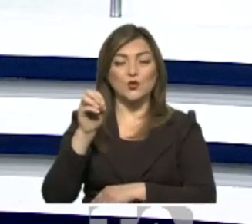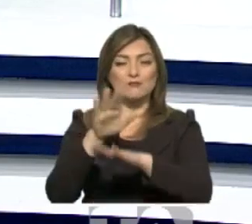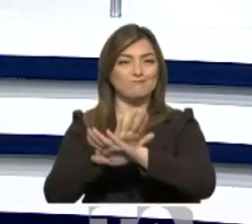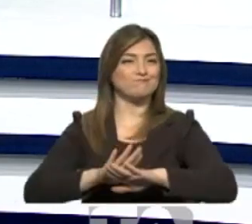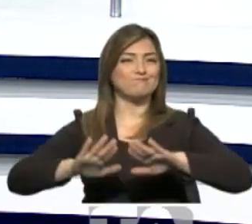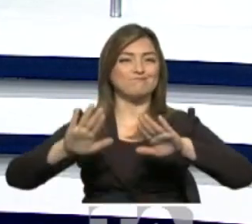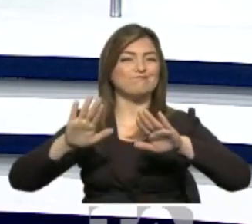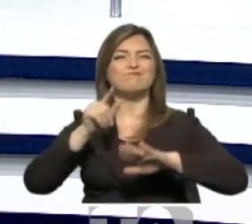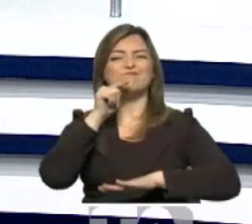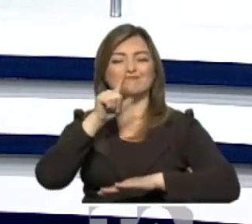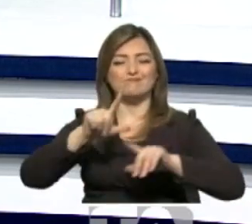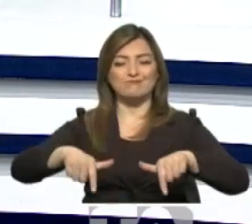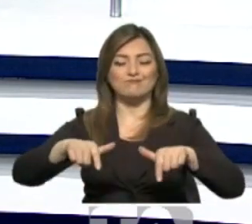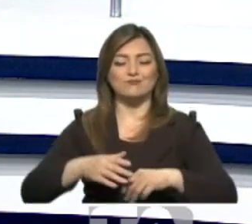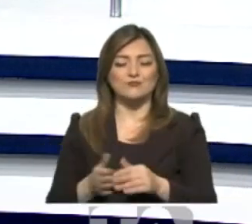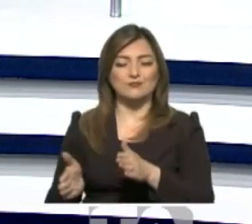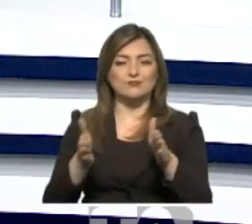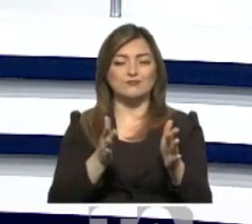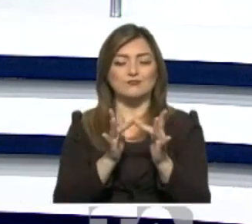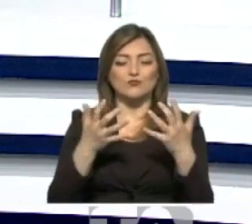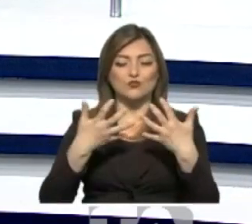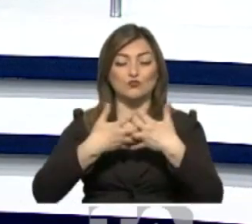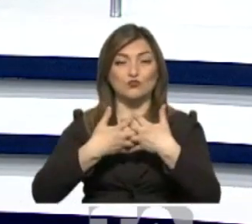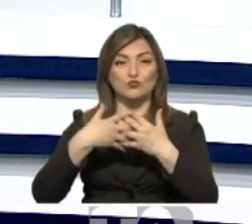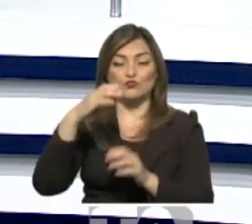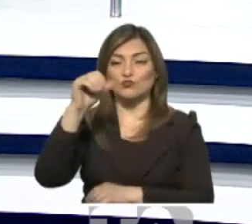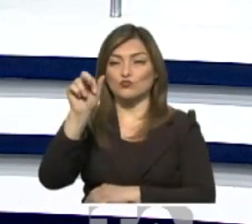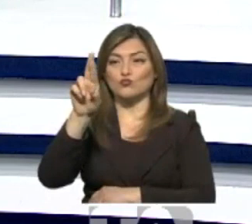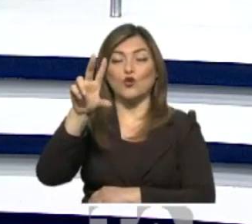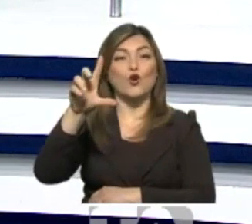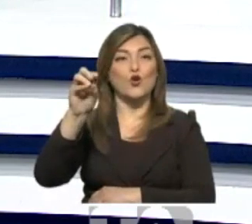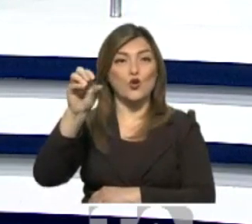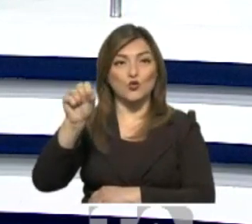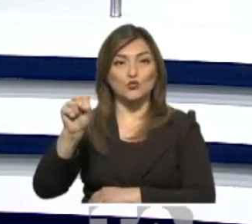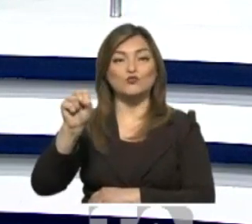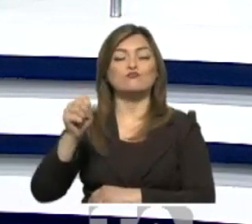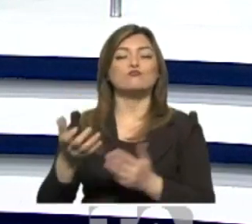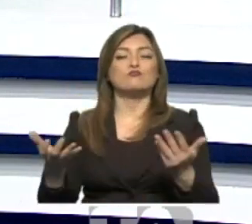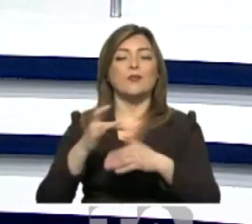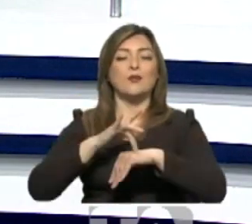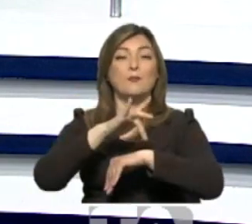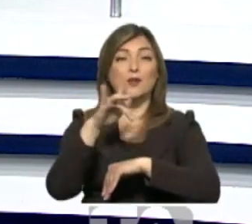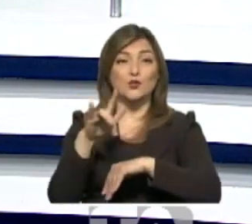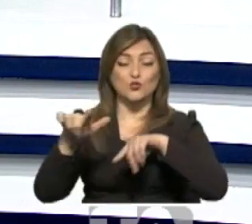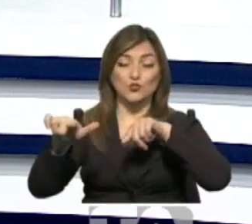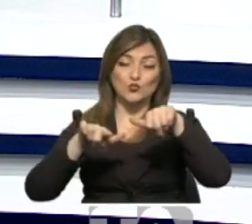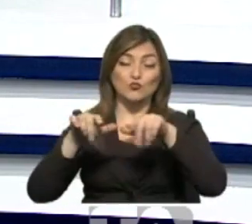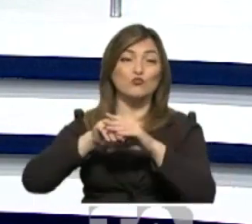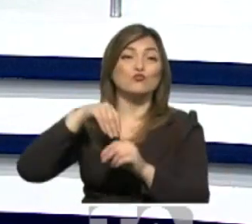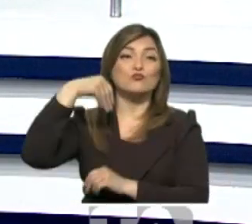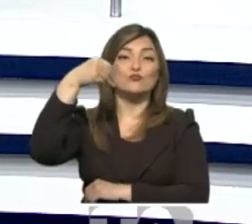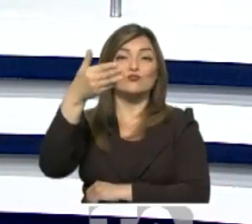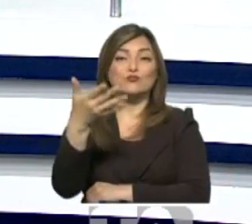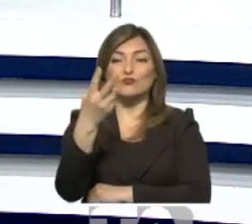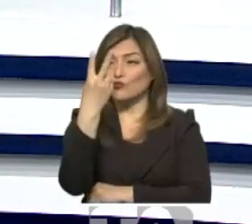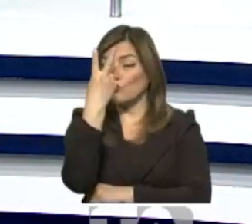Bueno, y en este momento vamos a retomar el contacto con Carlos Acoto. Él se encuentra también desde muy temprano en los exteriores